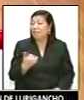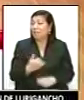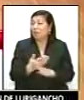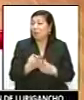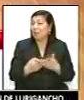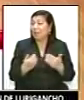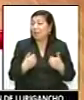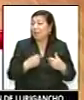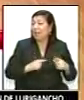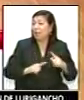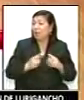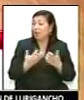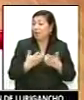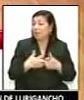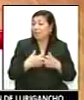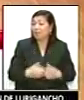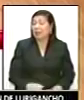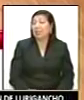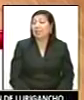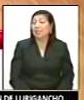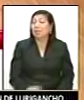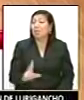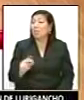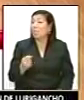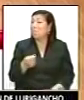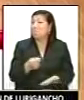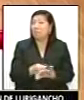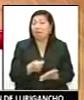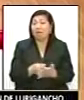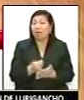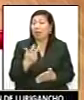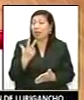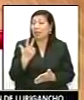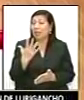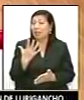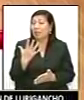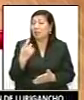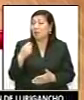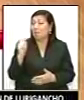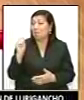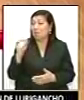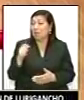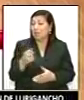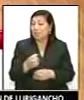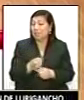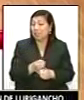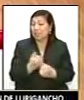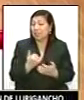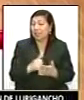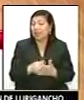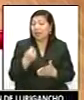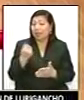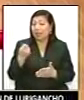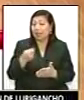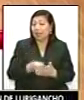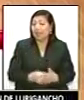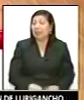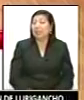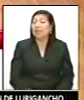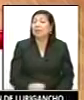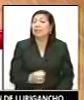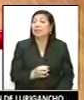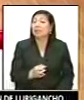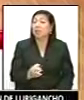que tienen algunas empresas de no pagar este 35% tomando en cuenta lo que gana el trabajador,